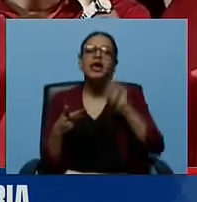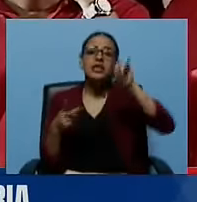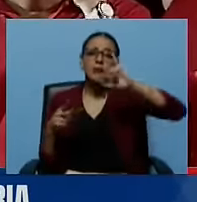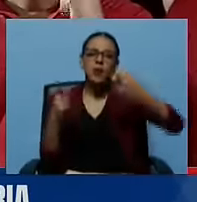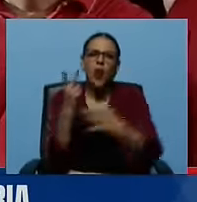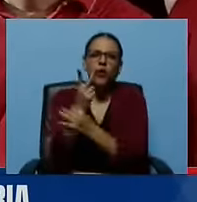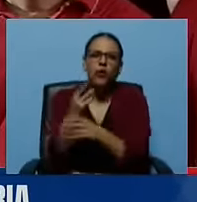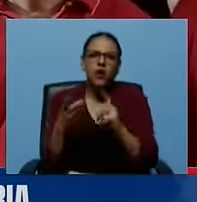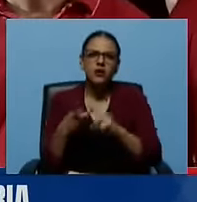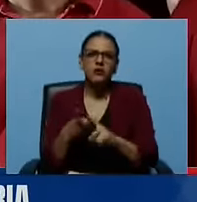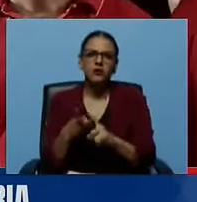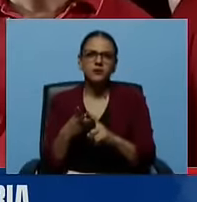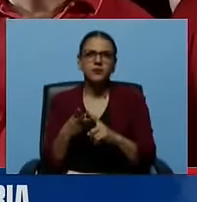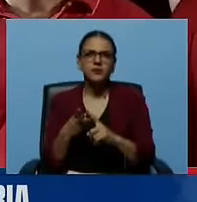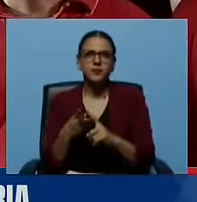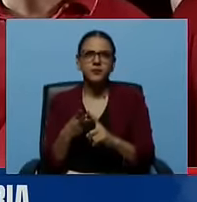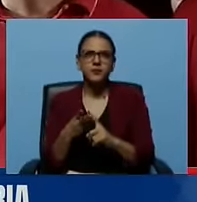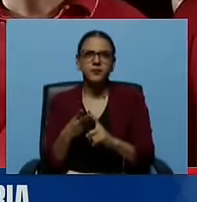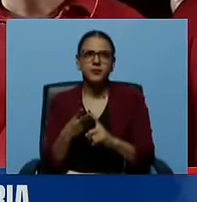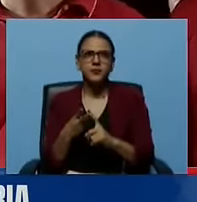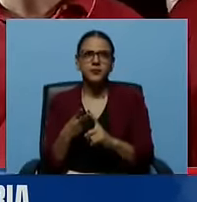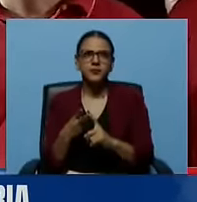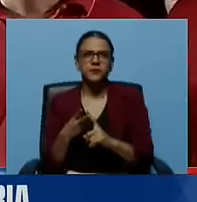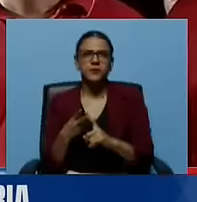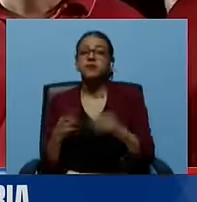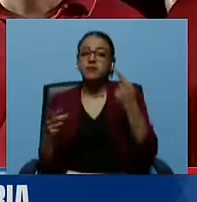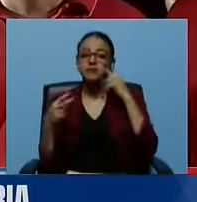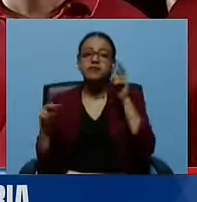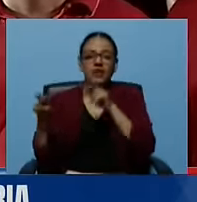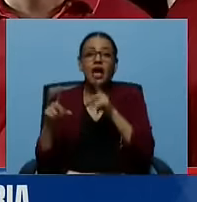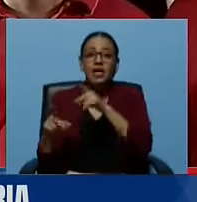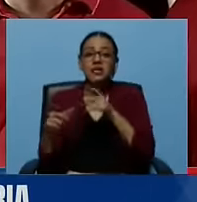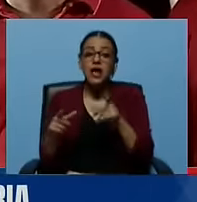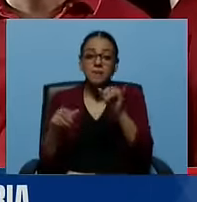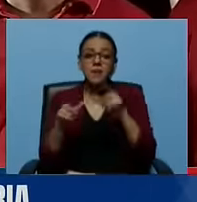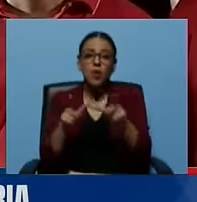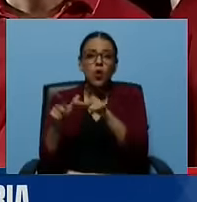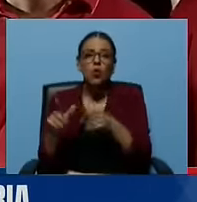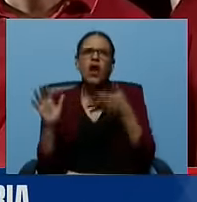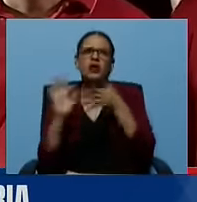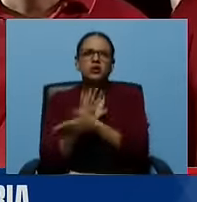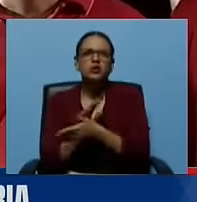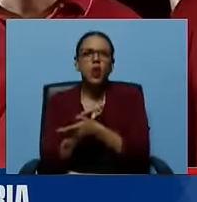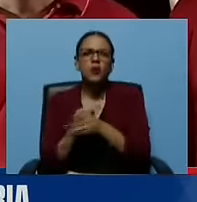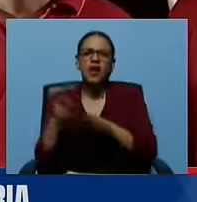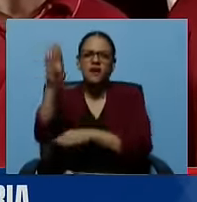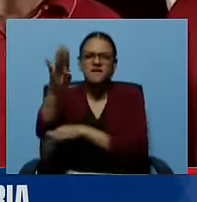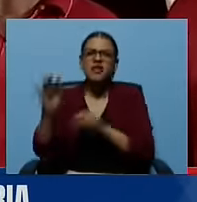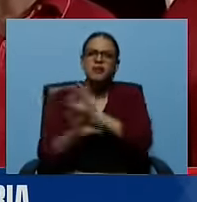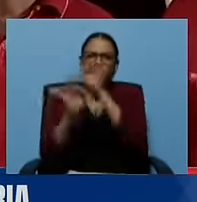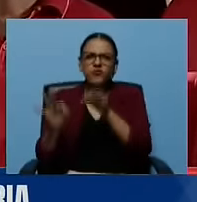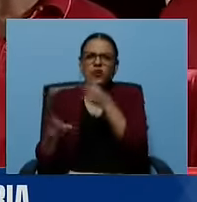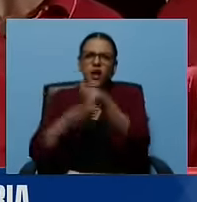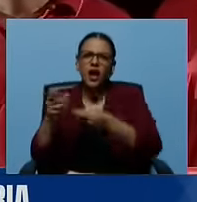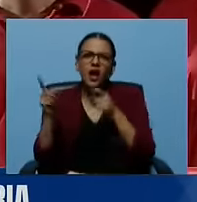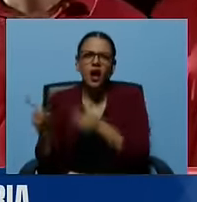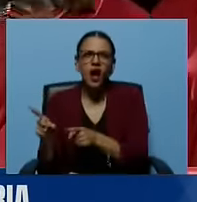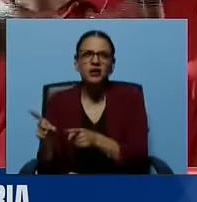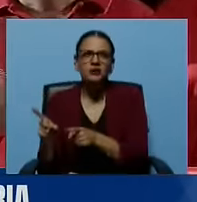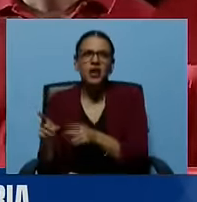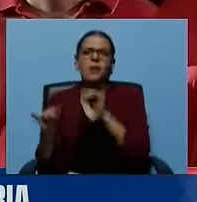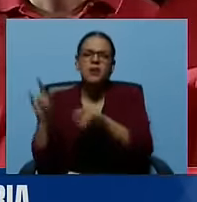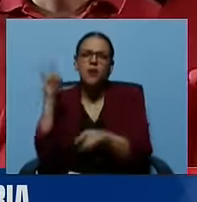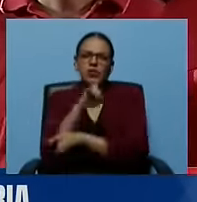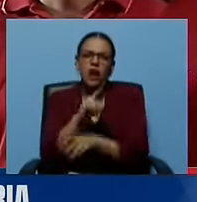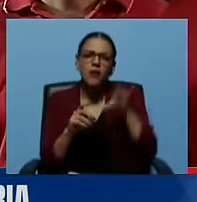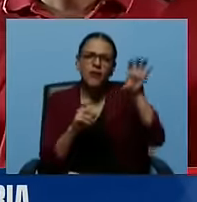Guaidó. Ese es el último capítulo de la novela del fascismo corrupto, de los traidores